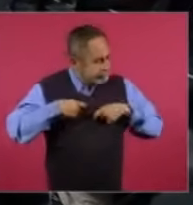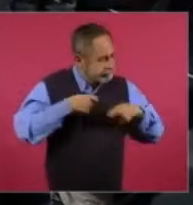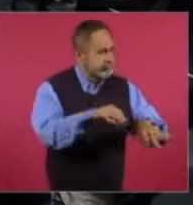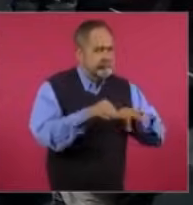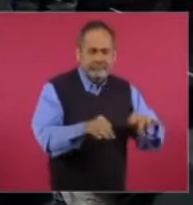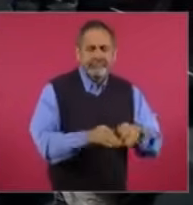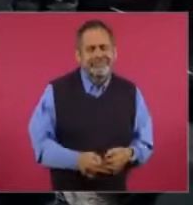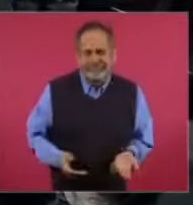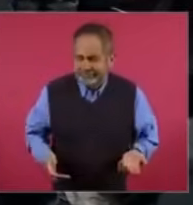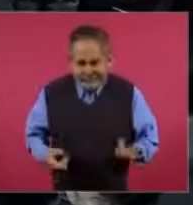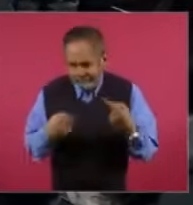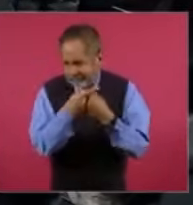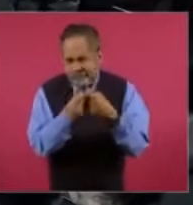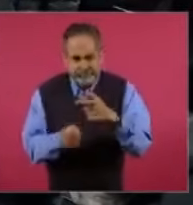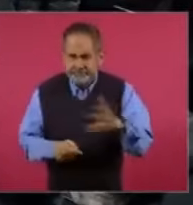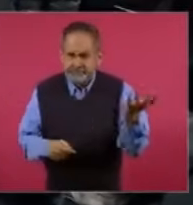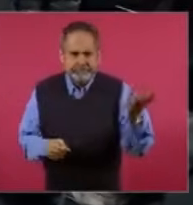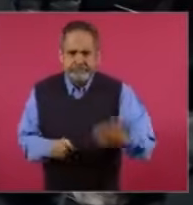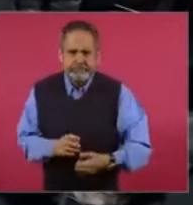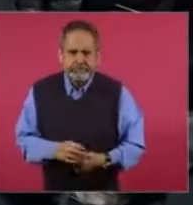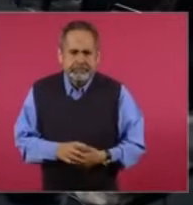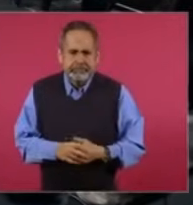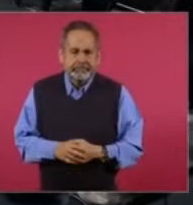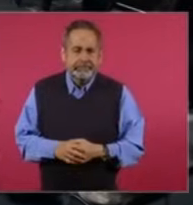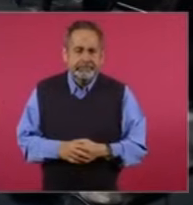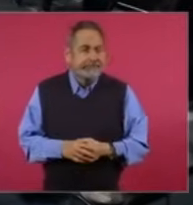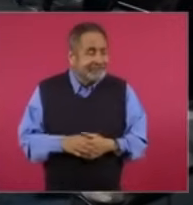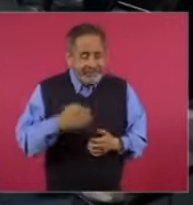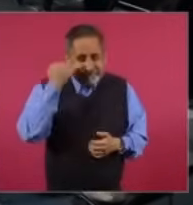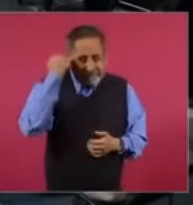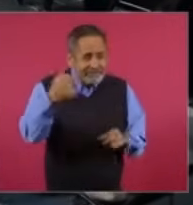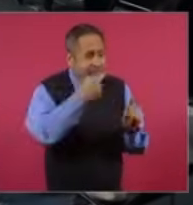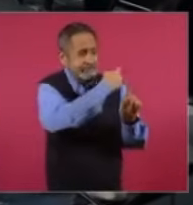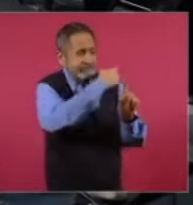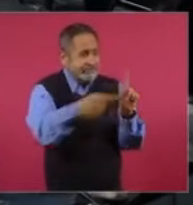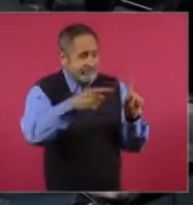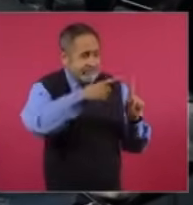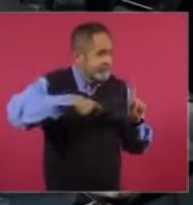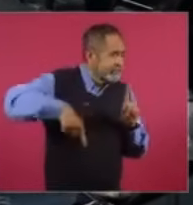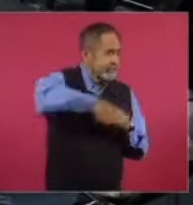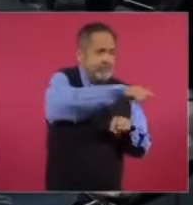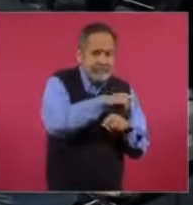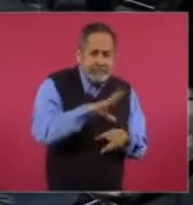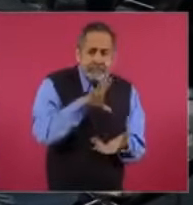Es un poder en donde la mitad de los que trabajan son familiares.